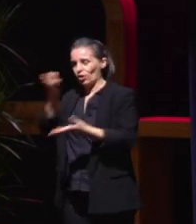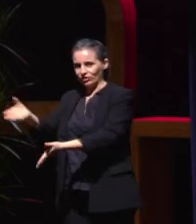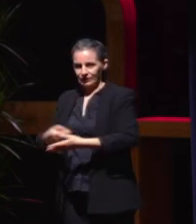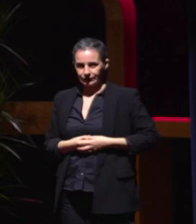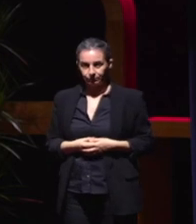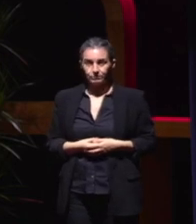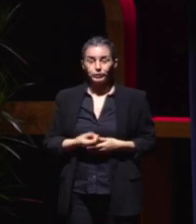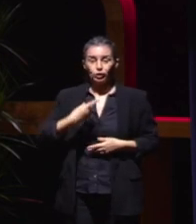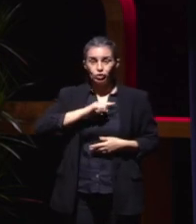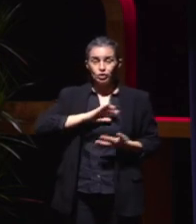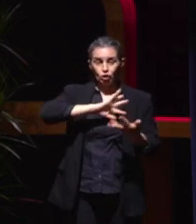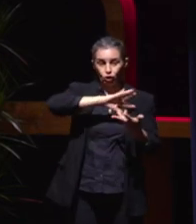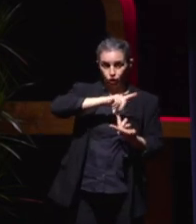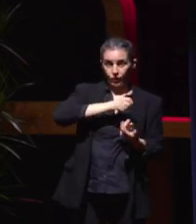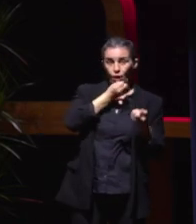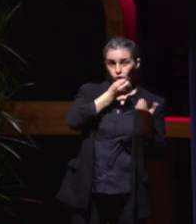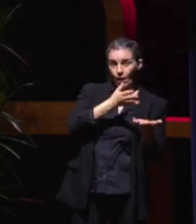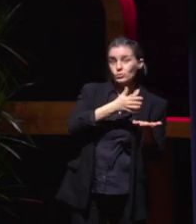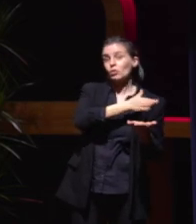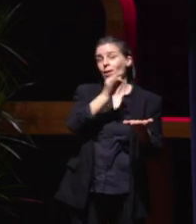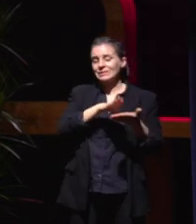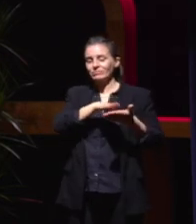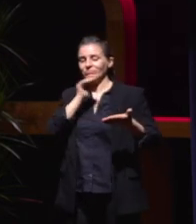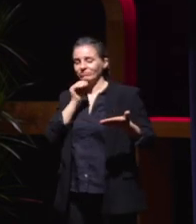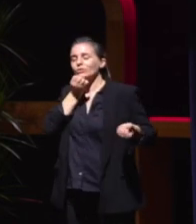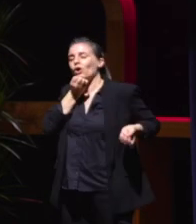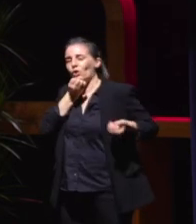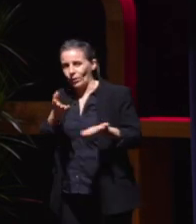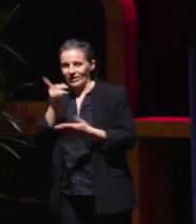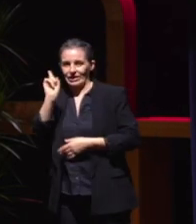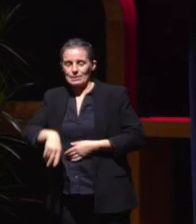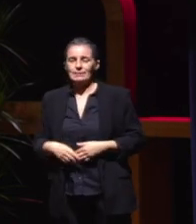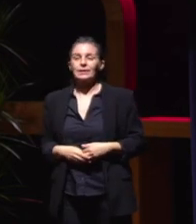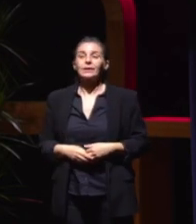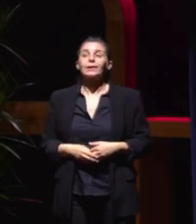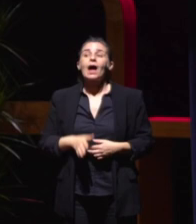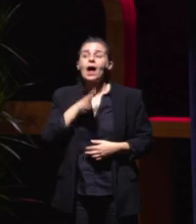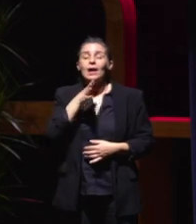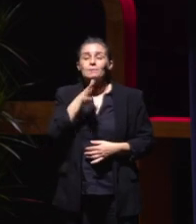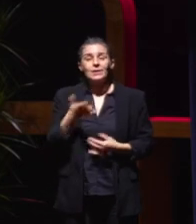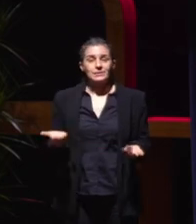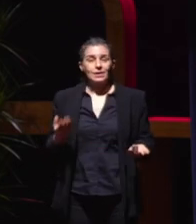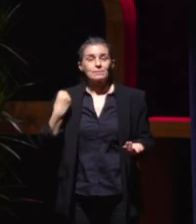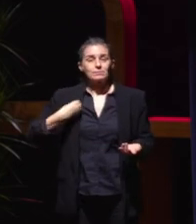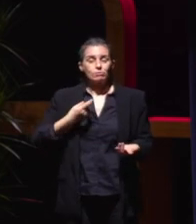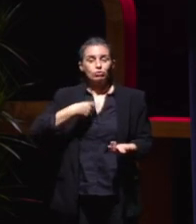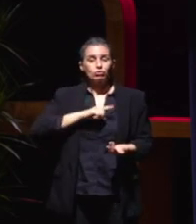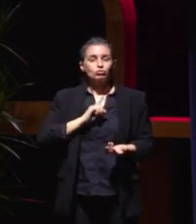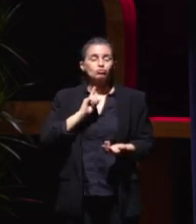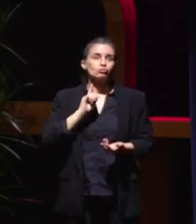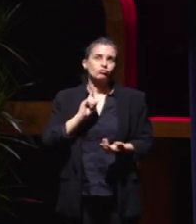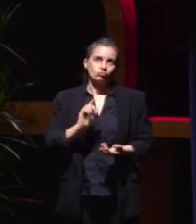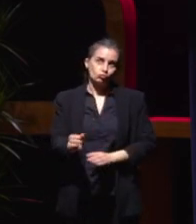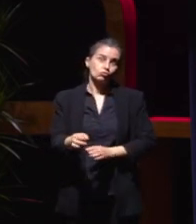os contamos la noticia y nosotras os hacemos la interpretación Y qué ha pasado Pues que hemos encontrado afortunadamente porque